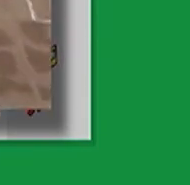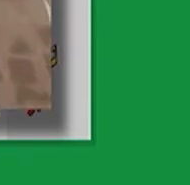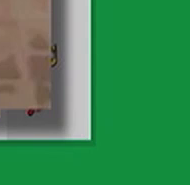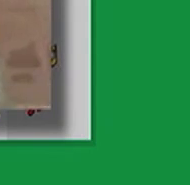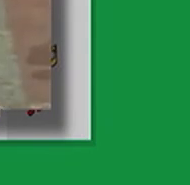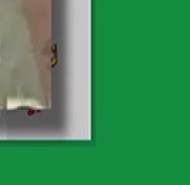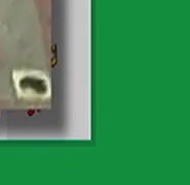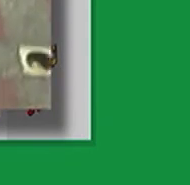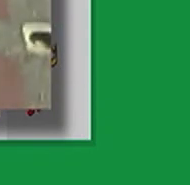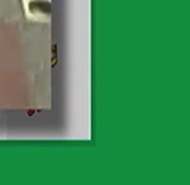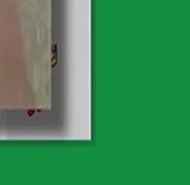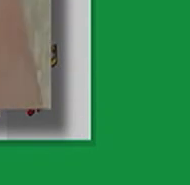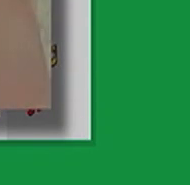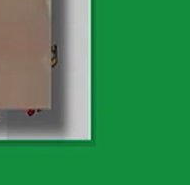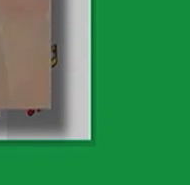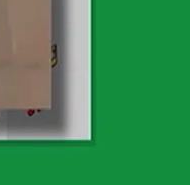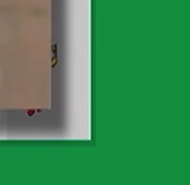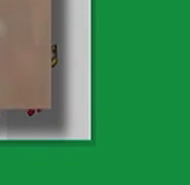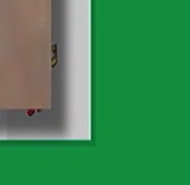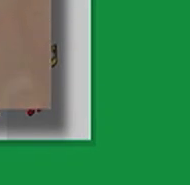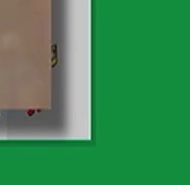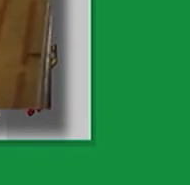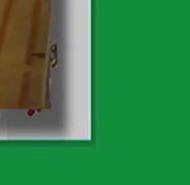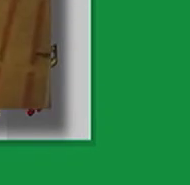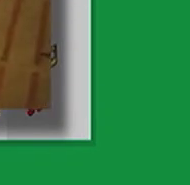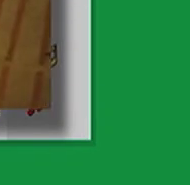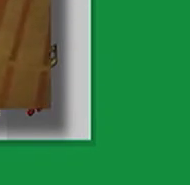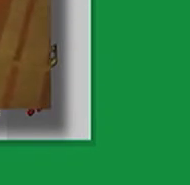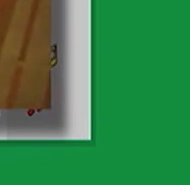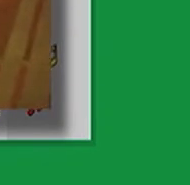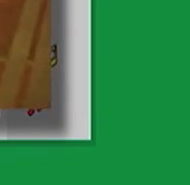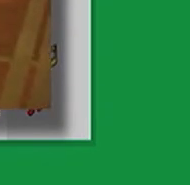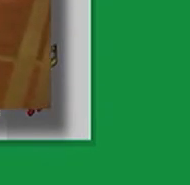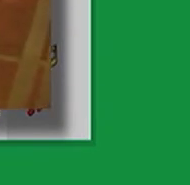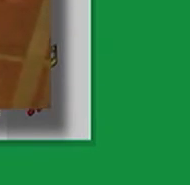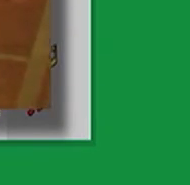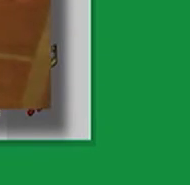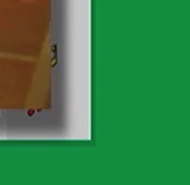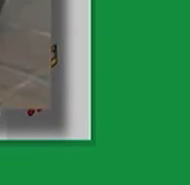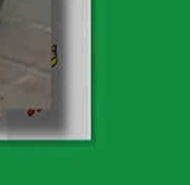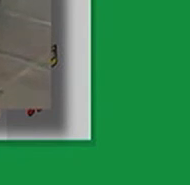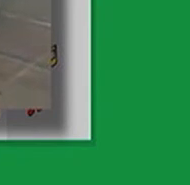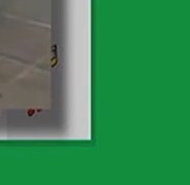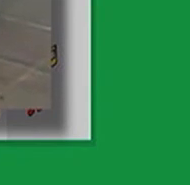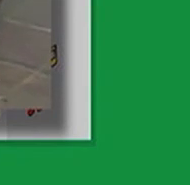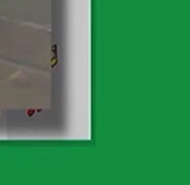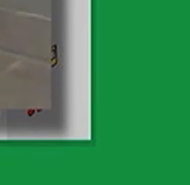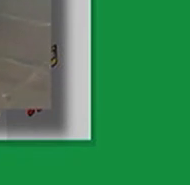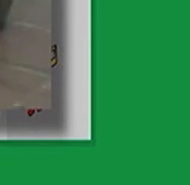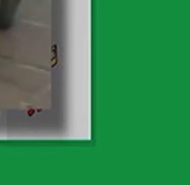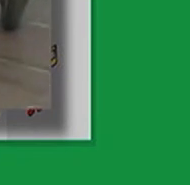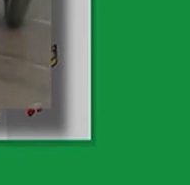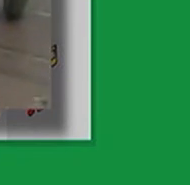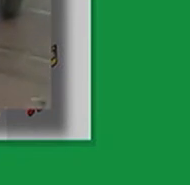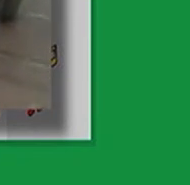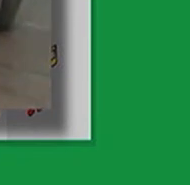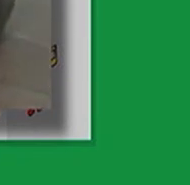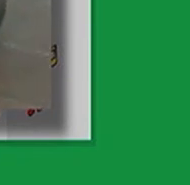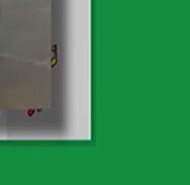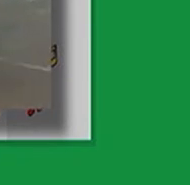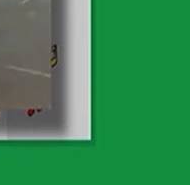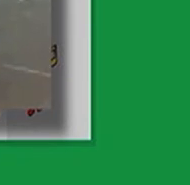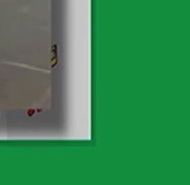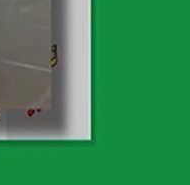a los niños y niñas de la casa de los niños Luisa Cáceres de Arismendi. Para jugar piseo